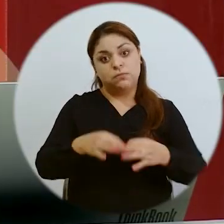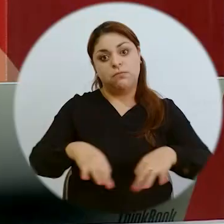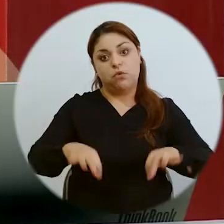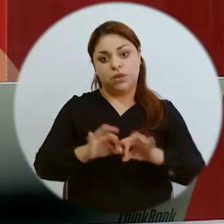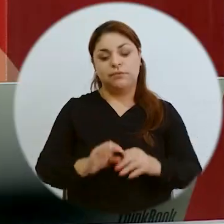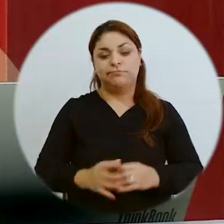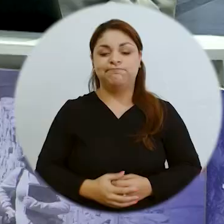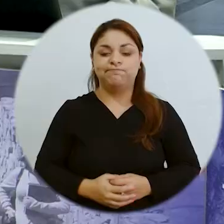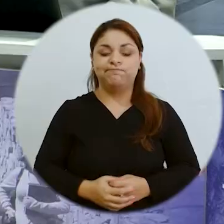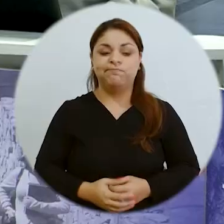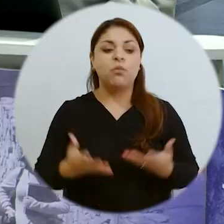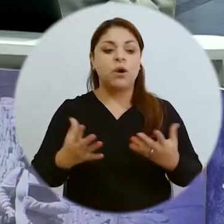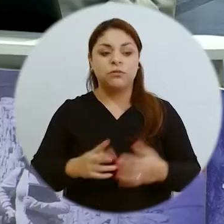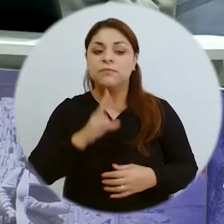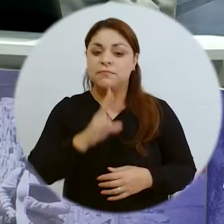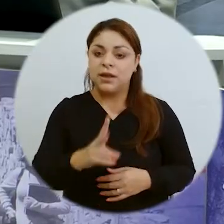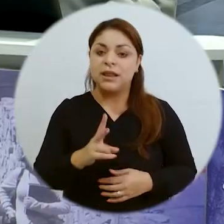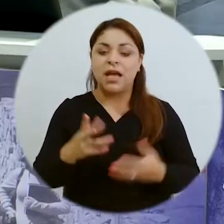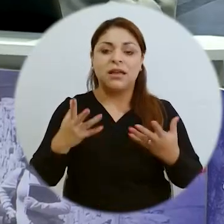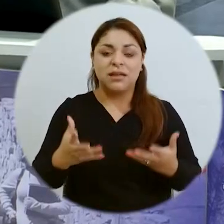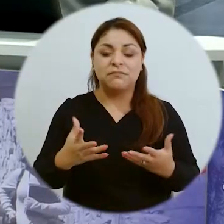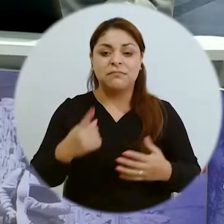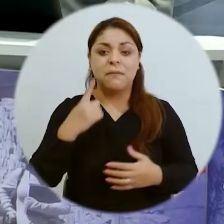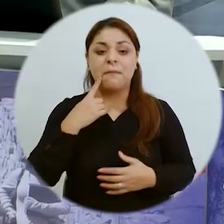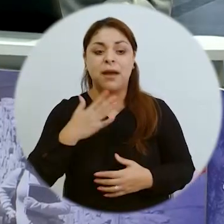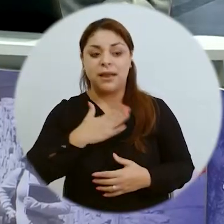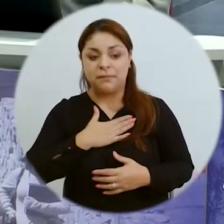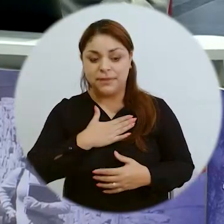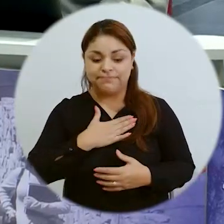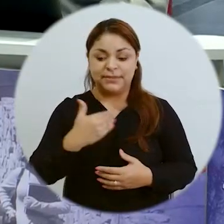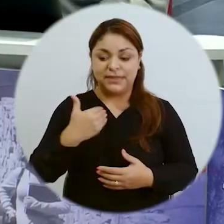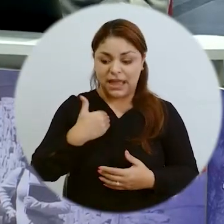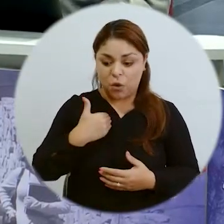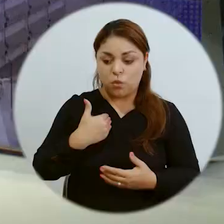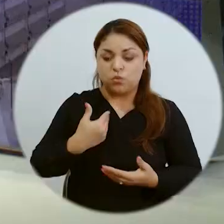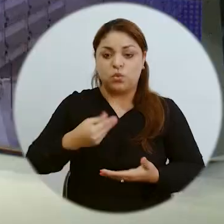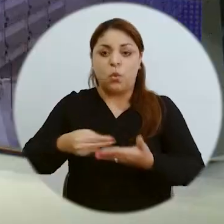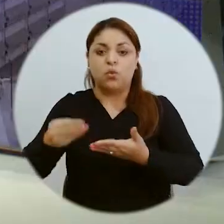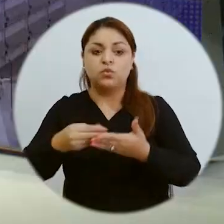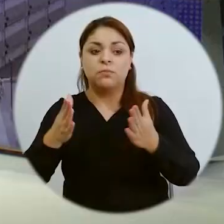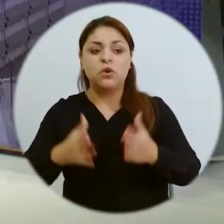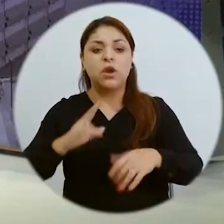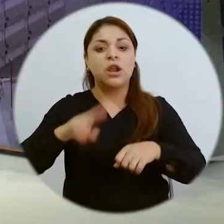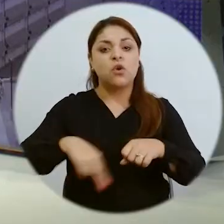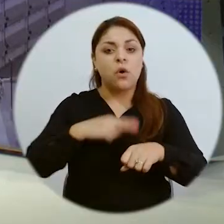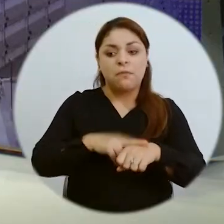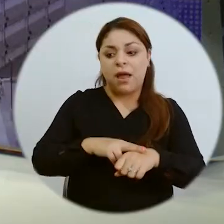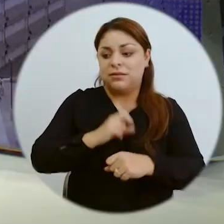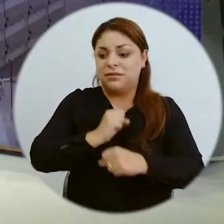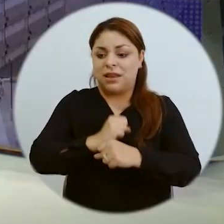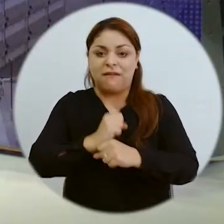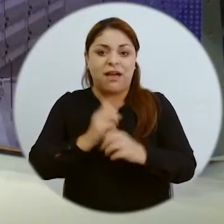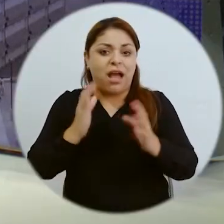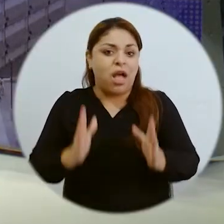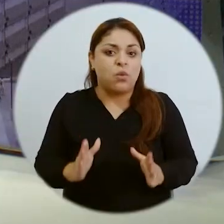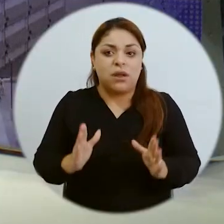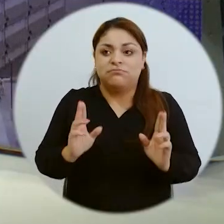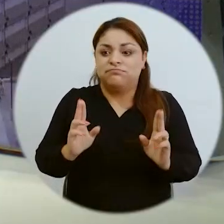y posiblemente habría que verlo en una perspectiva mucho más amplia que simplemente limitarlo